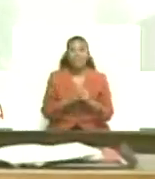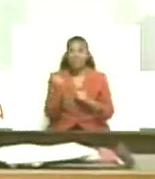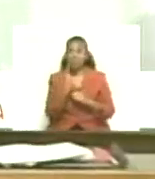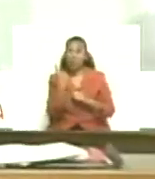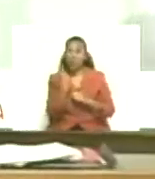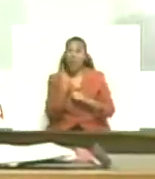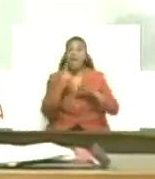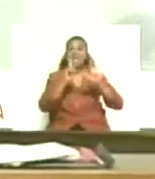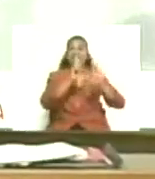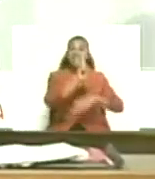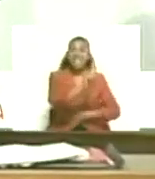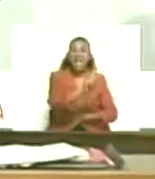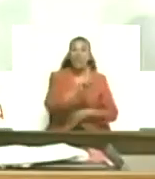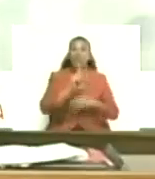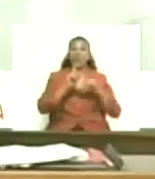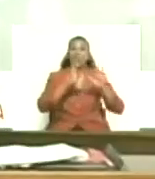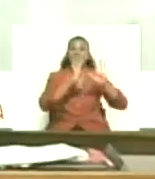los